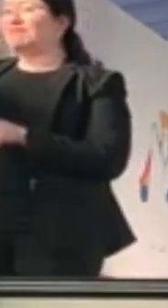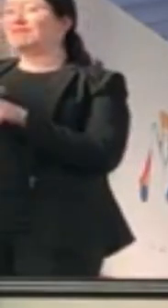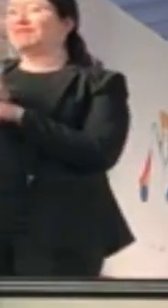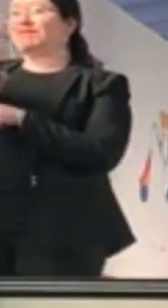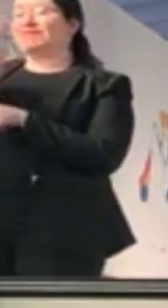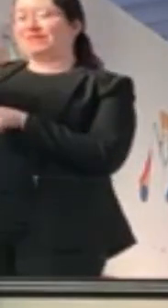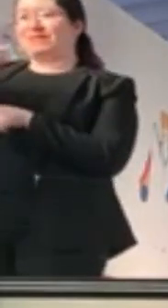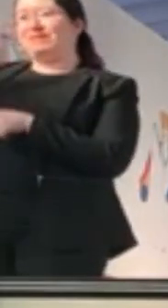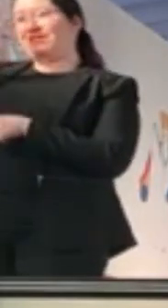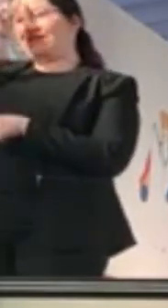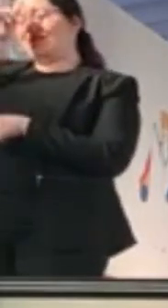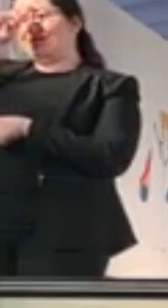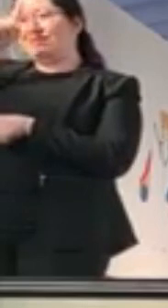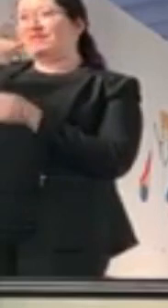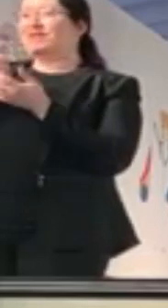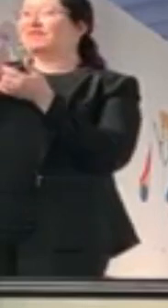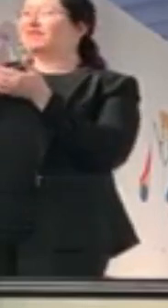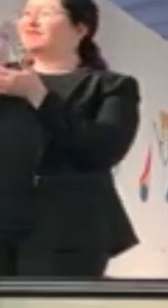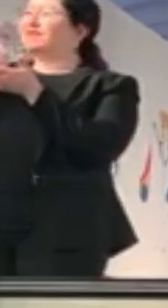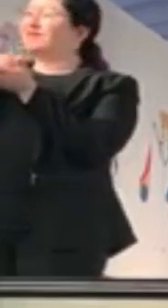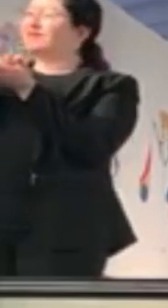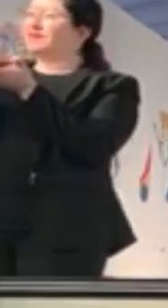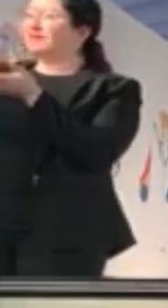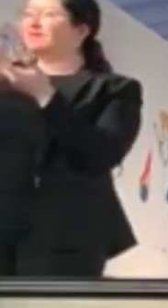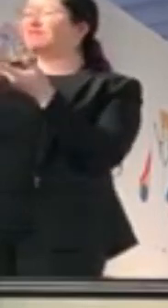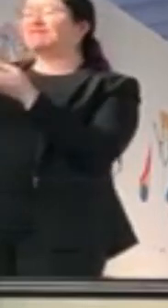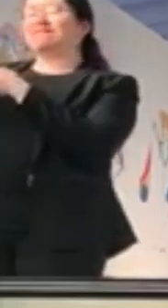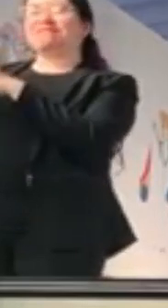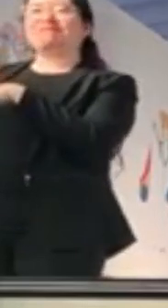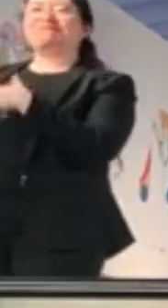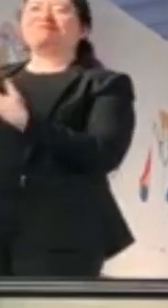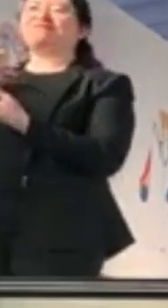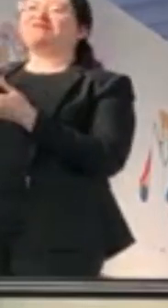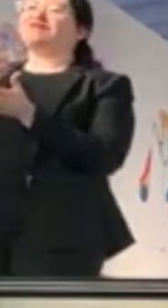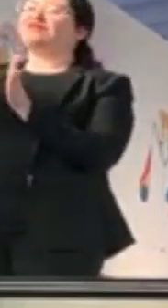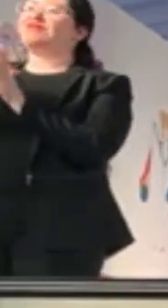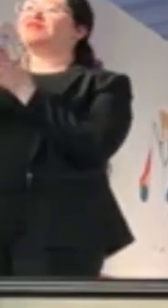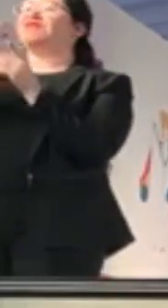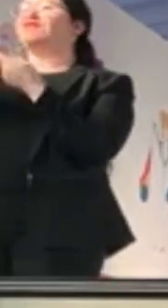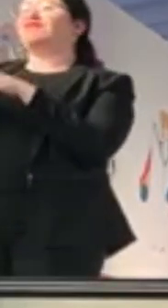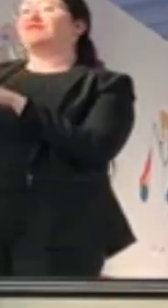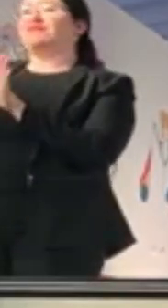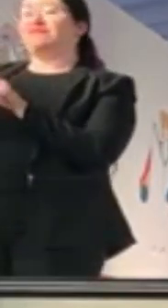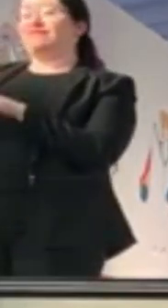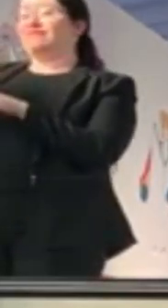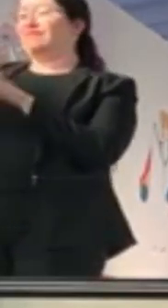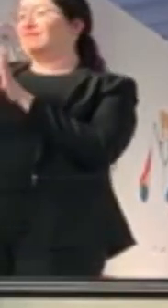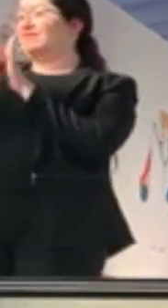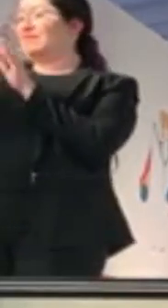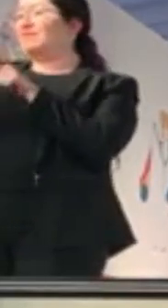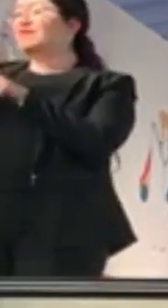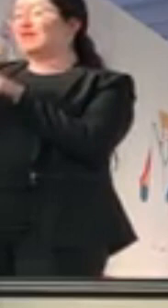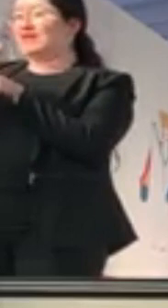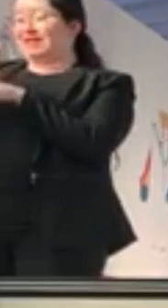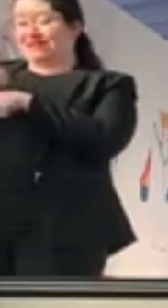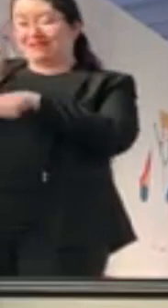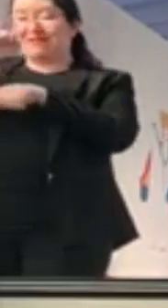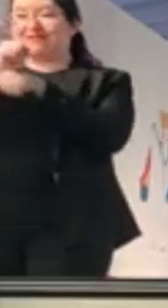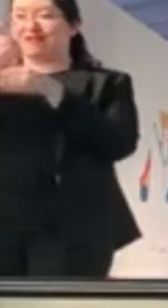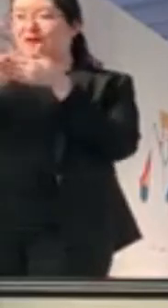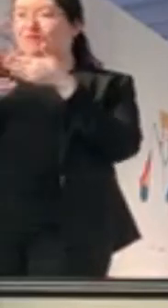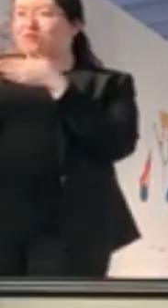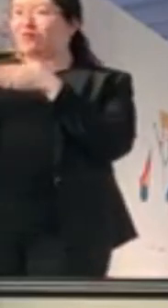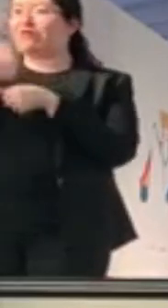Consejo Editorial, tiene, perdón, unas obras maravillosas. Por ejemplo, vamos a presentar esta semana aquí también en la Feria del